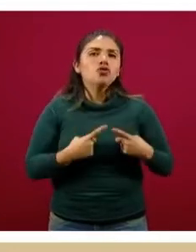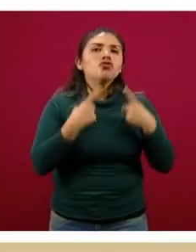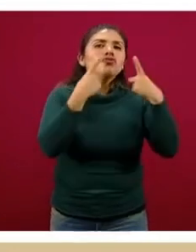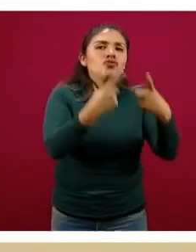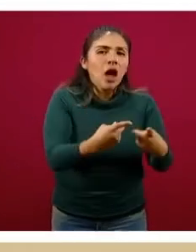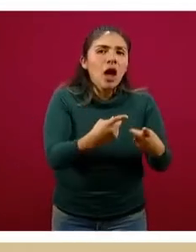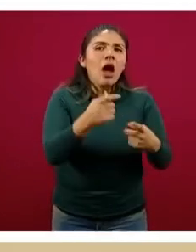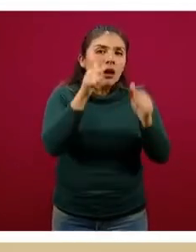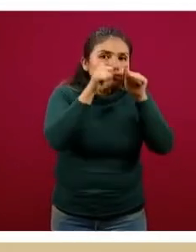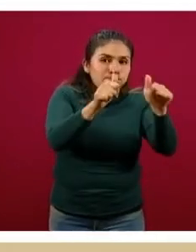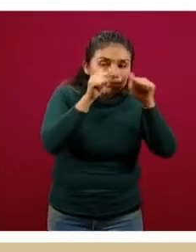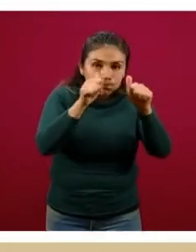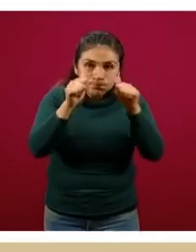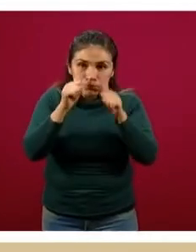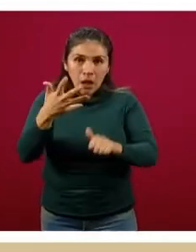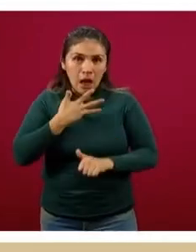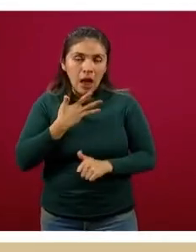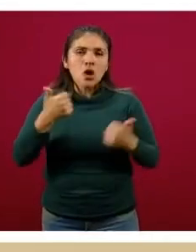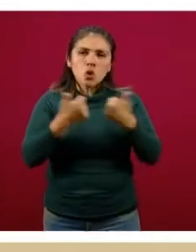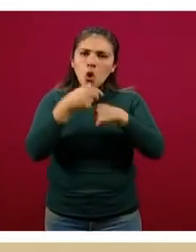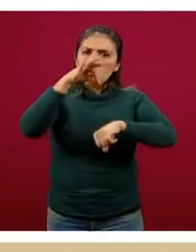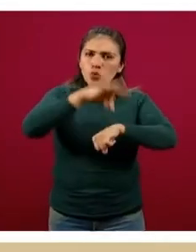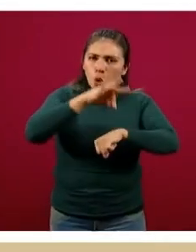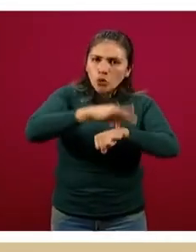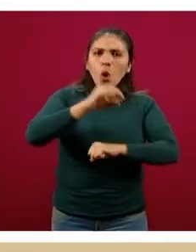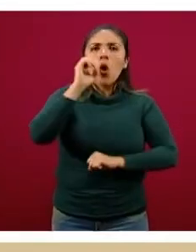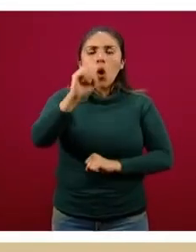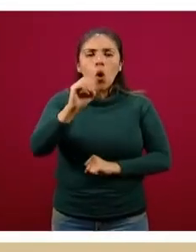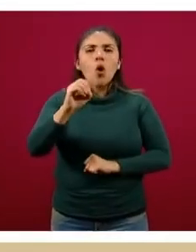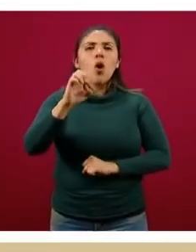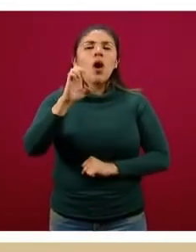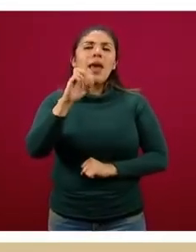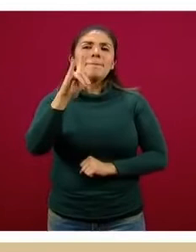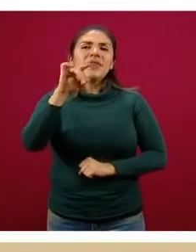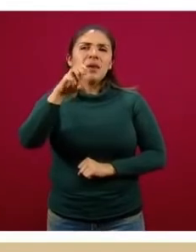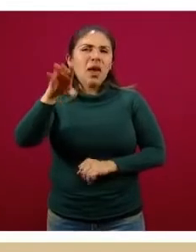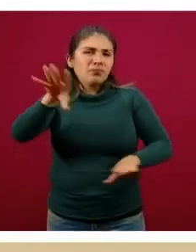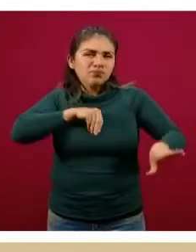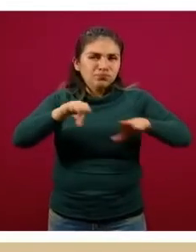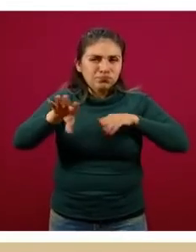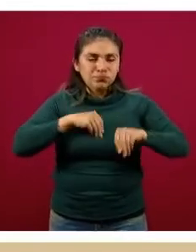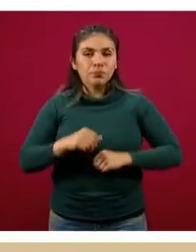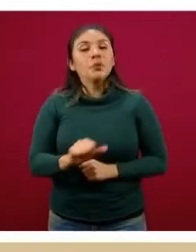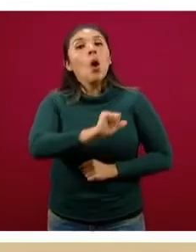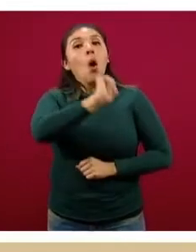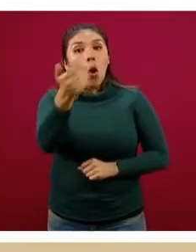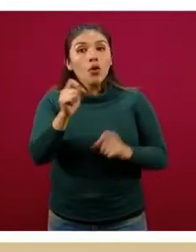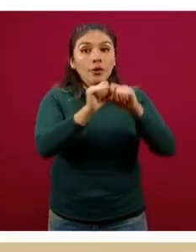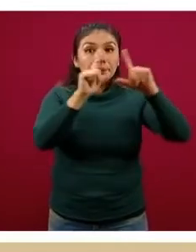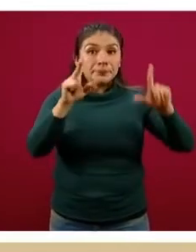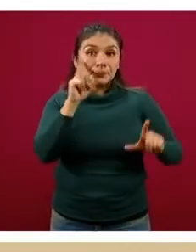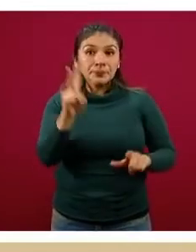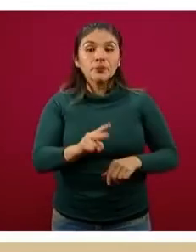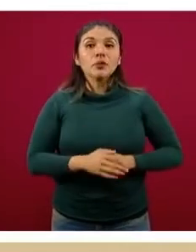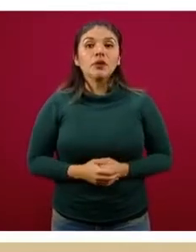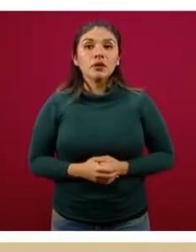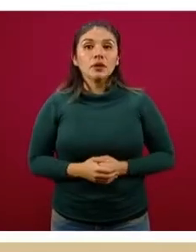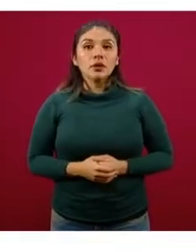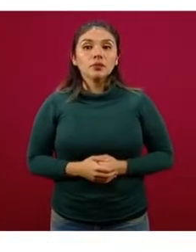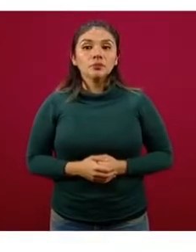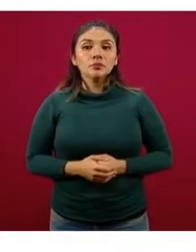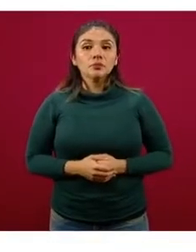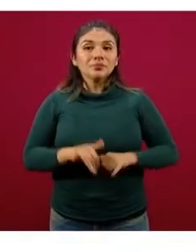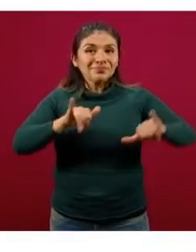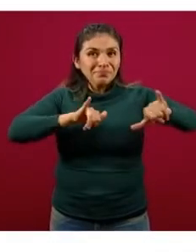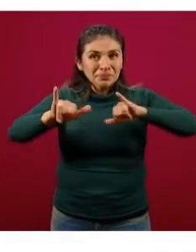de atención por médica, así como epidemiológica. En la siguiente diapositiva veremos la distribución de